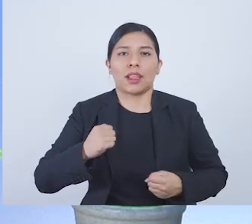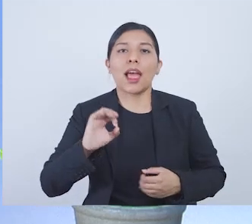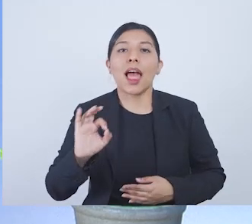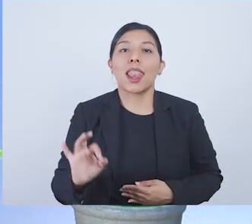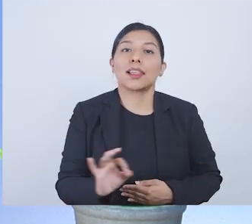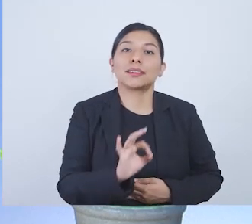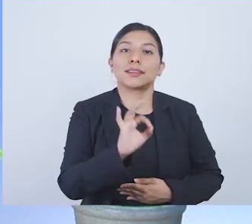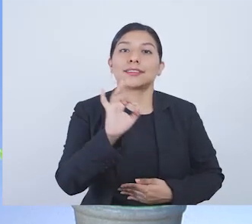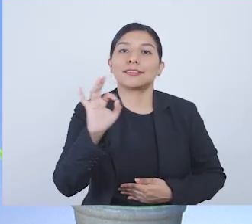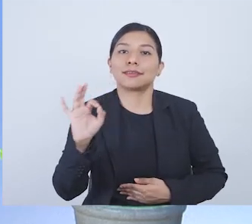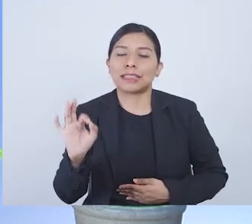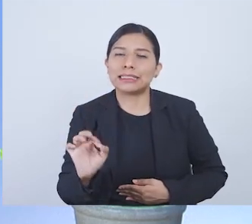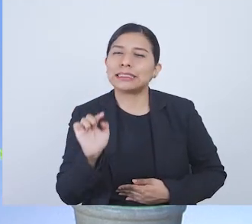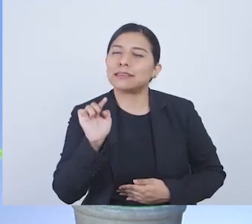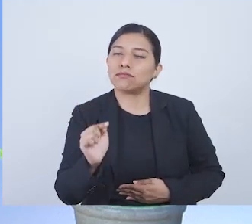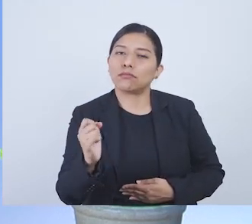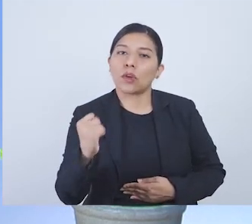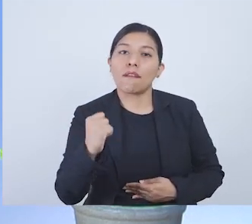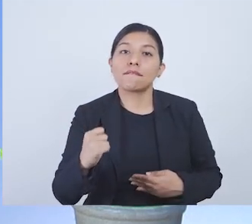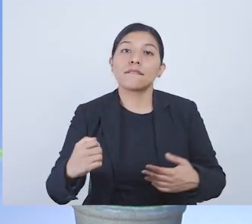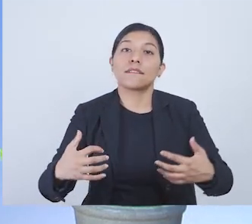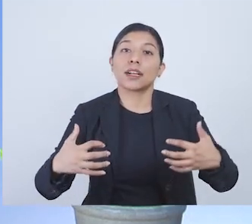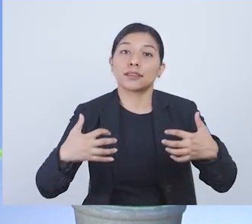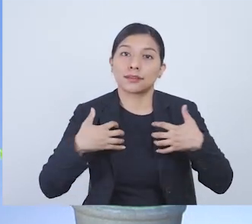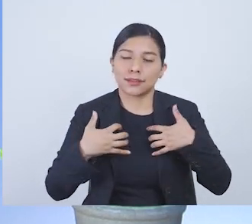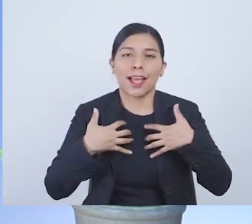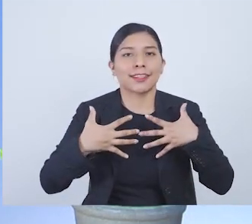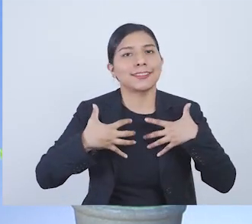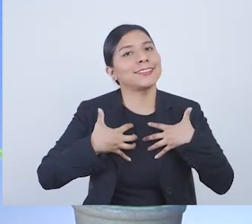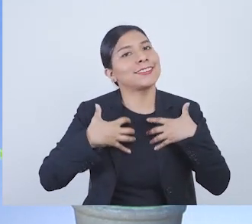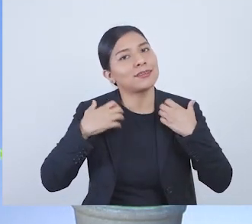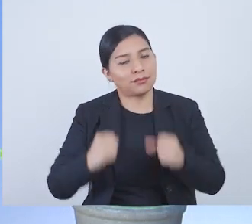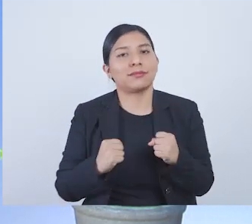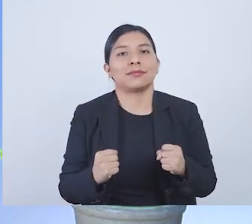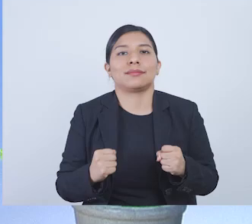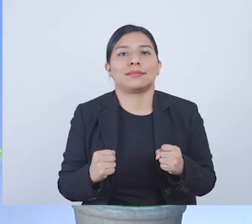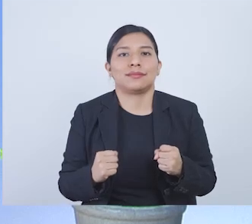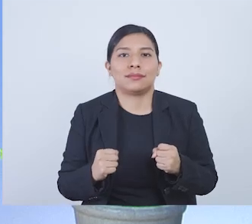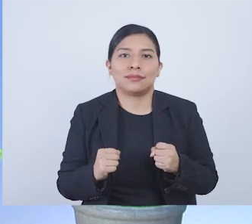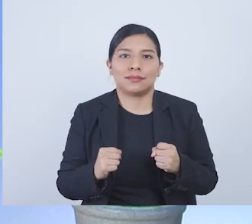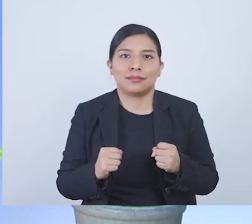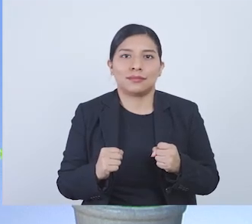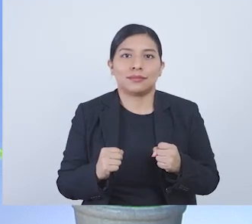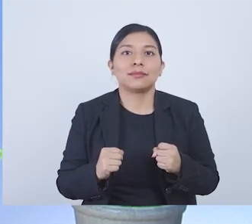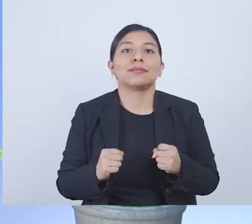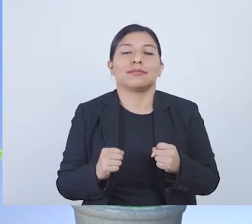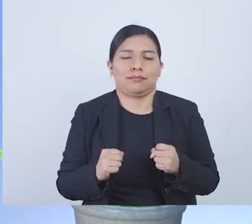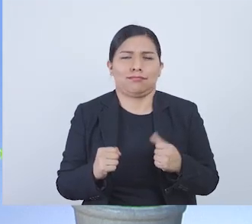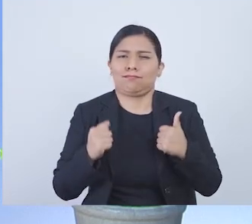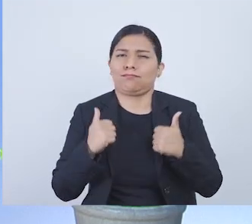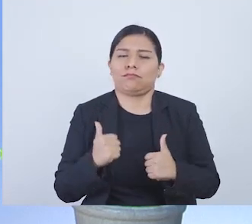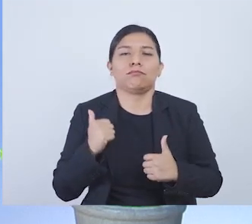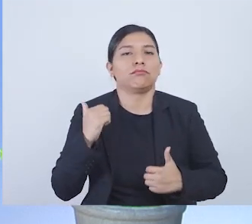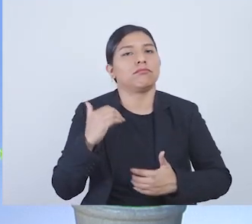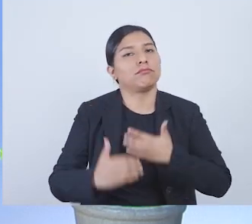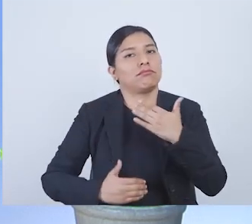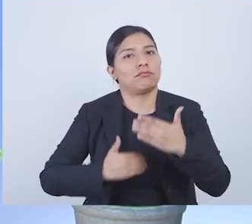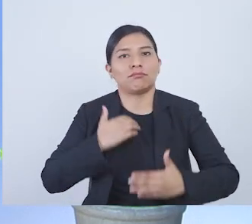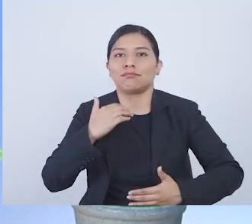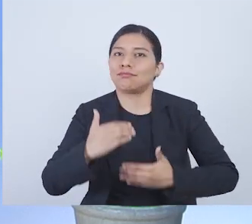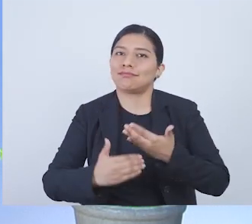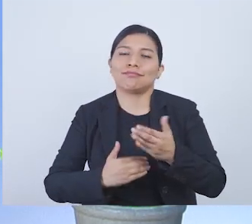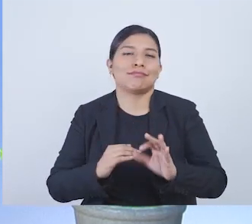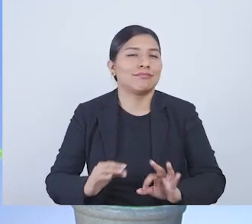calidad es la base de una vida más sana y productiva, y